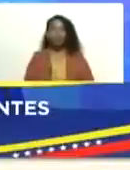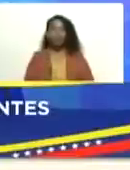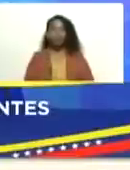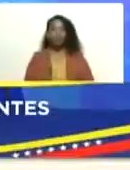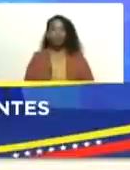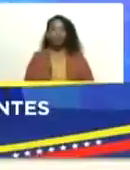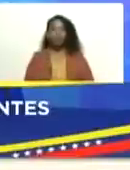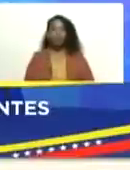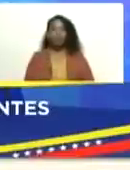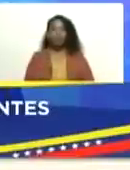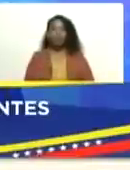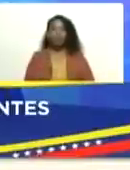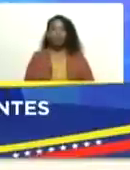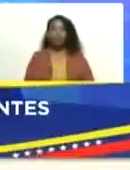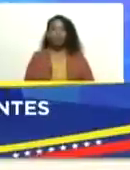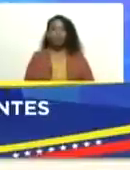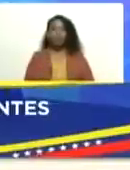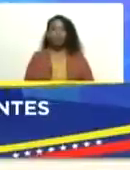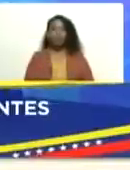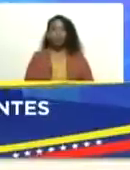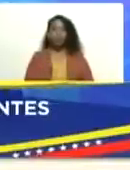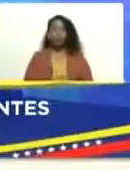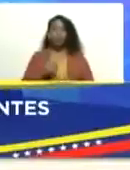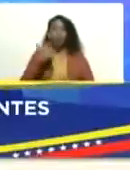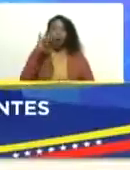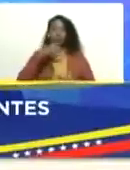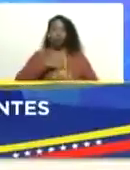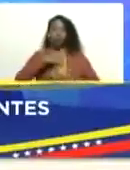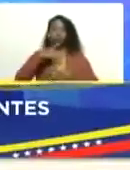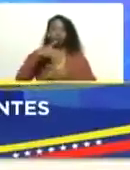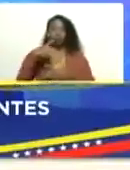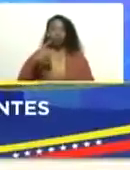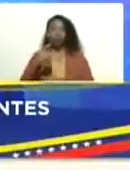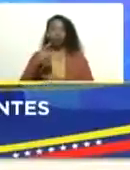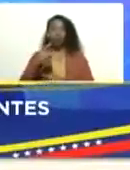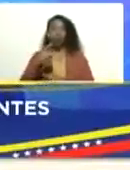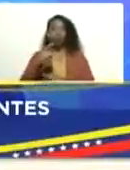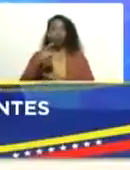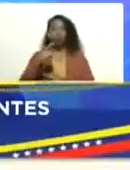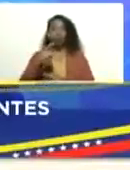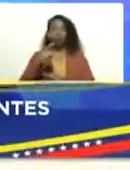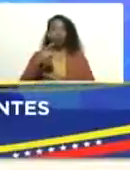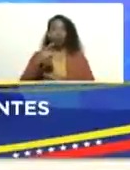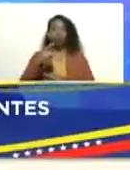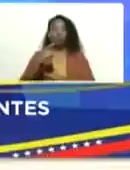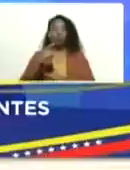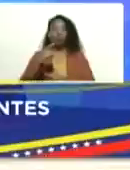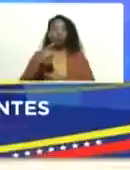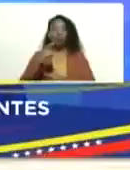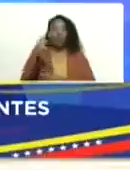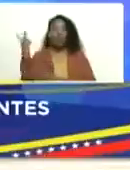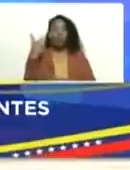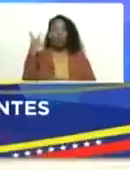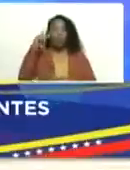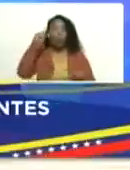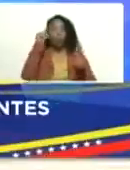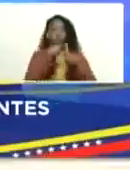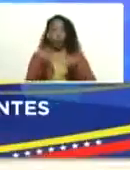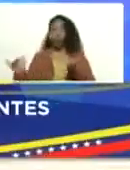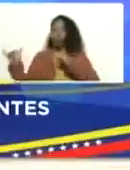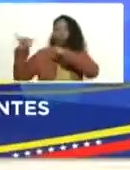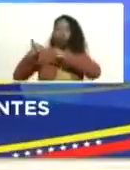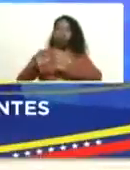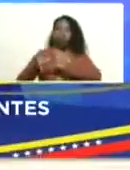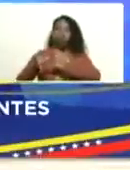tenemos intereses y posiciones y visiones comunes. Tanto